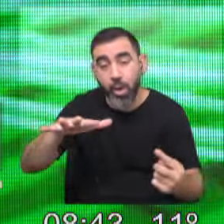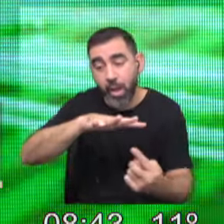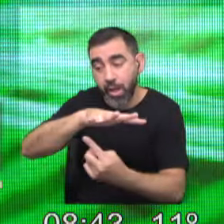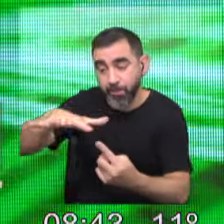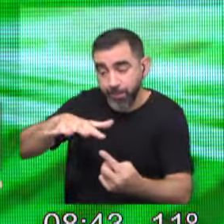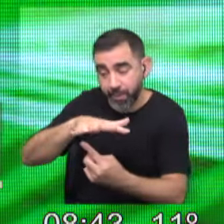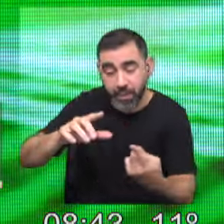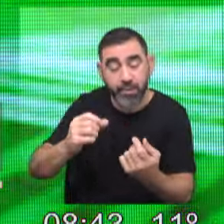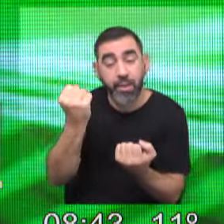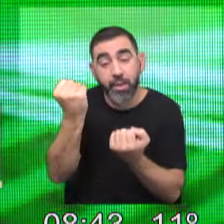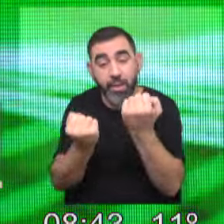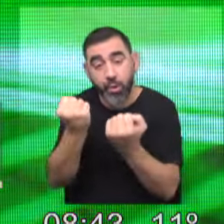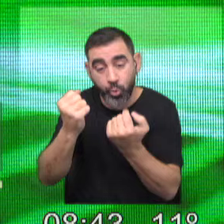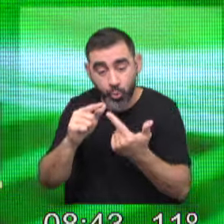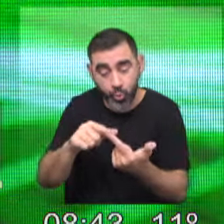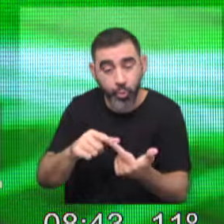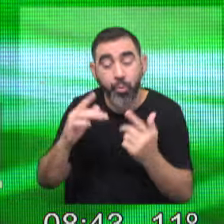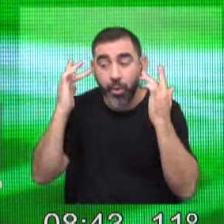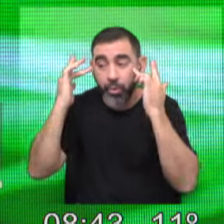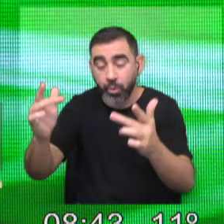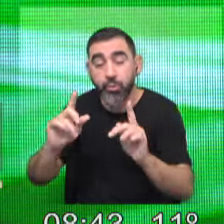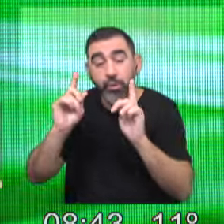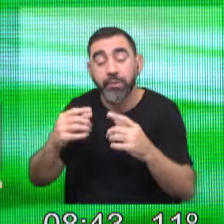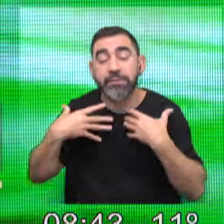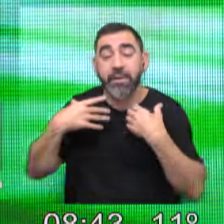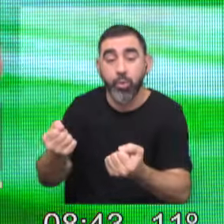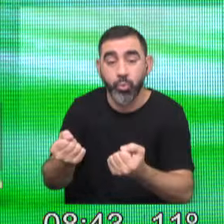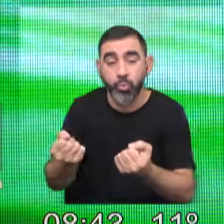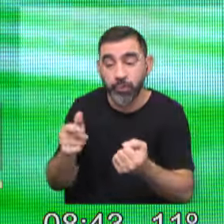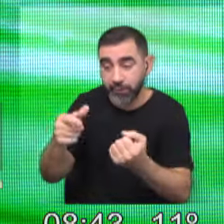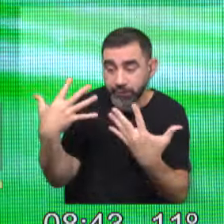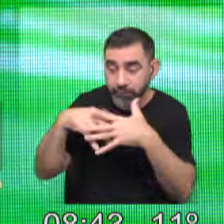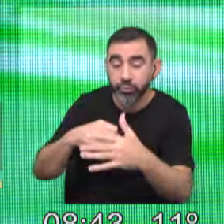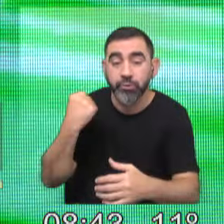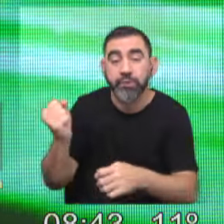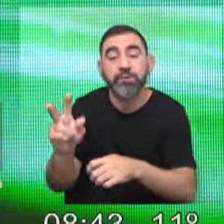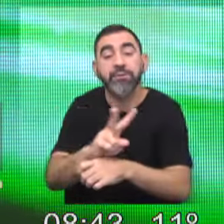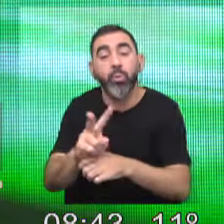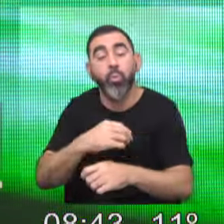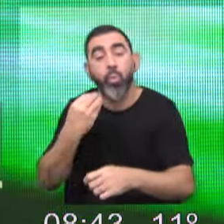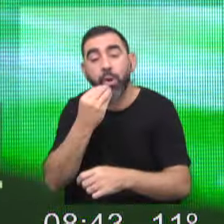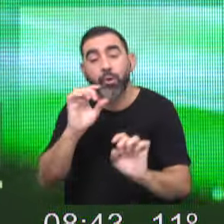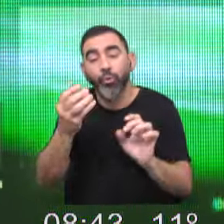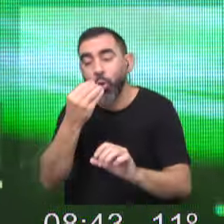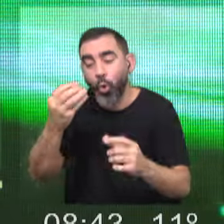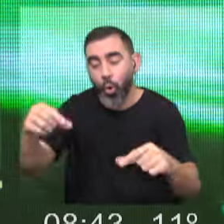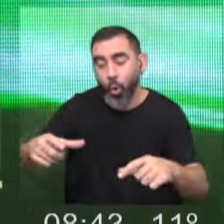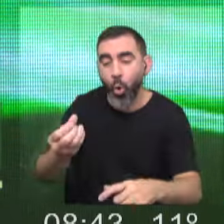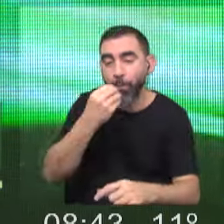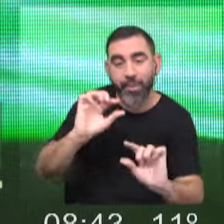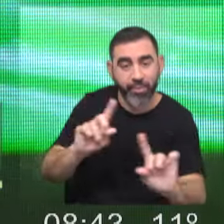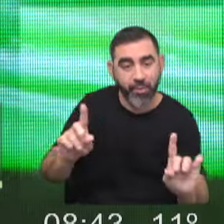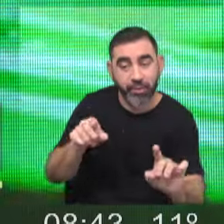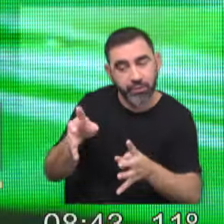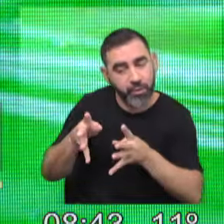ambientales, los temas económicos, los temas educativos y los temas de salud. Hoy eso es seguridad alimentaria, ya no es simplemente el plato de arroz. Ese es el